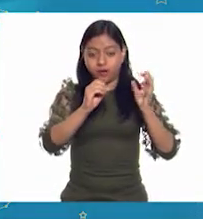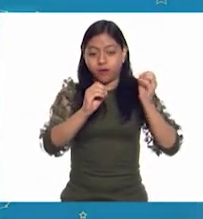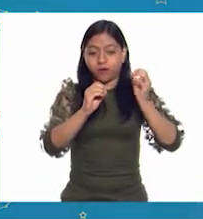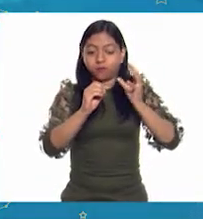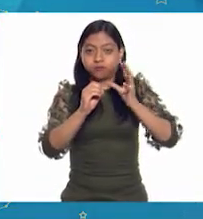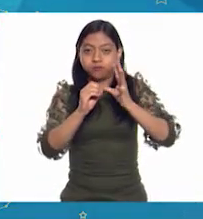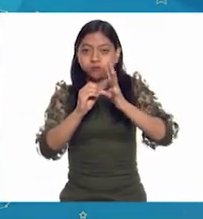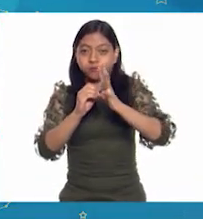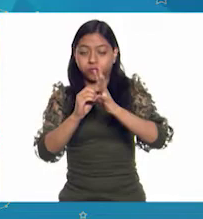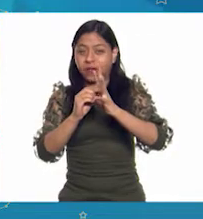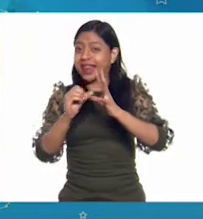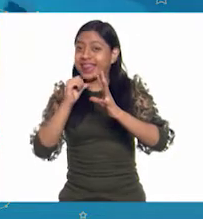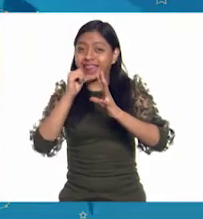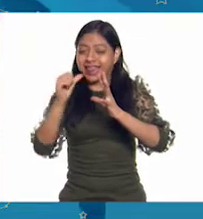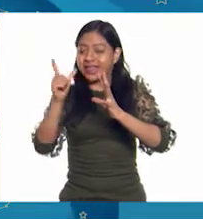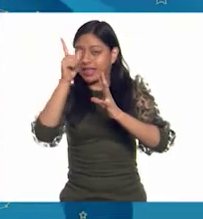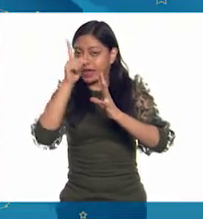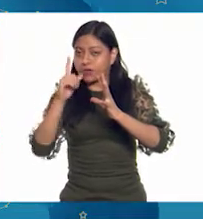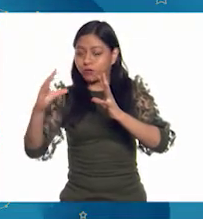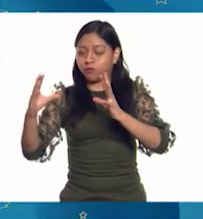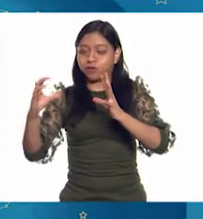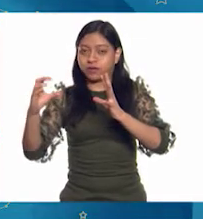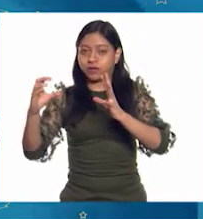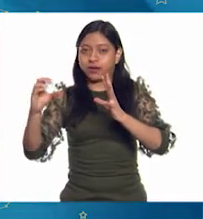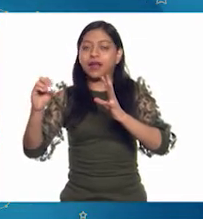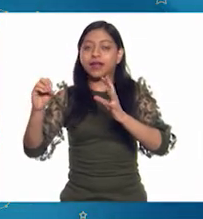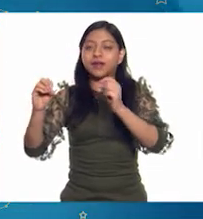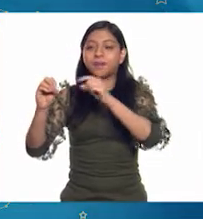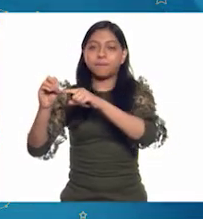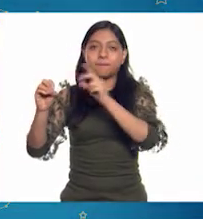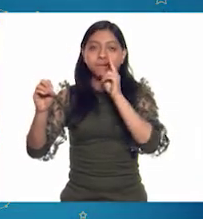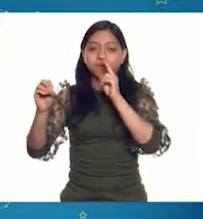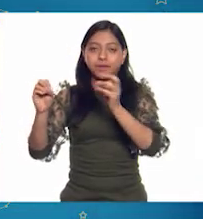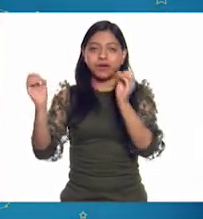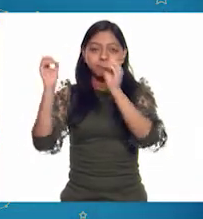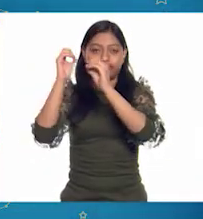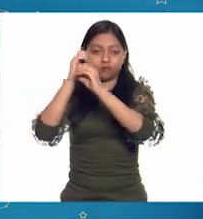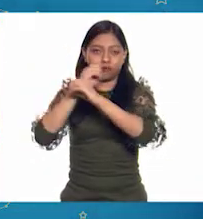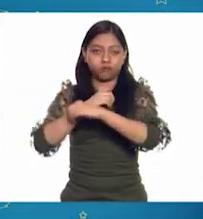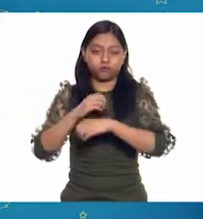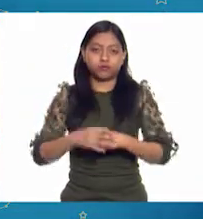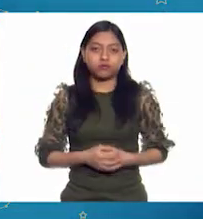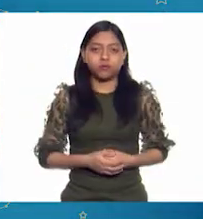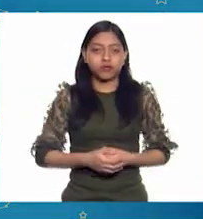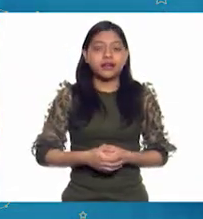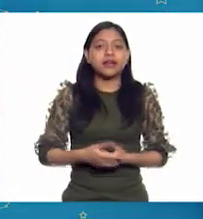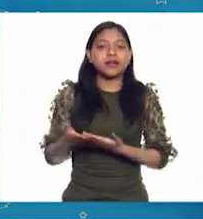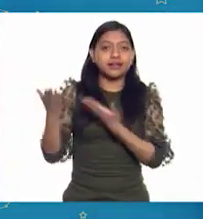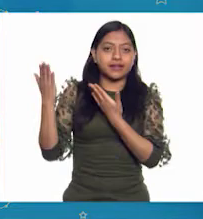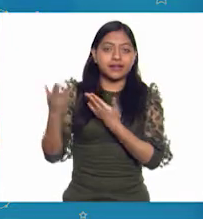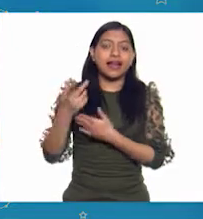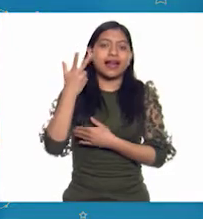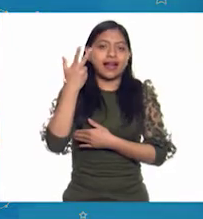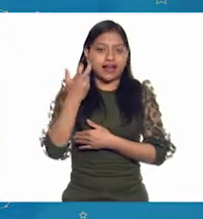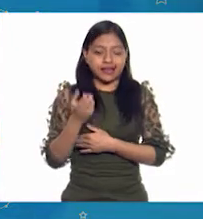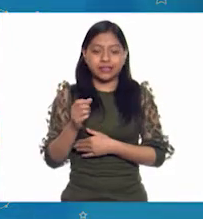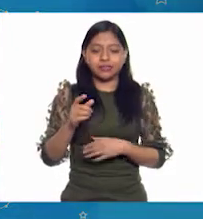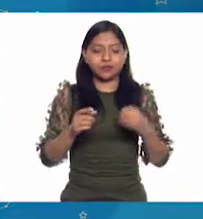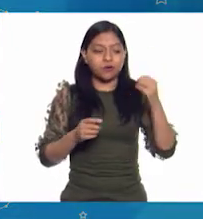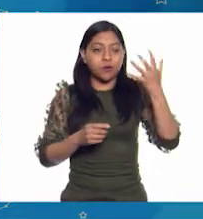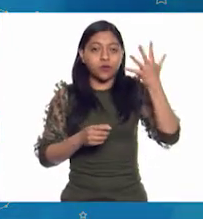sombra de la Tierra cubra poco a poco a la Luna. A este fenómeno lo conocemos como eclipse de